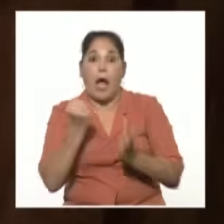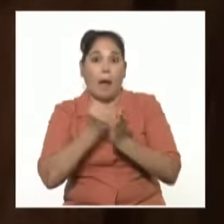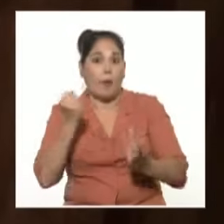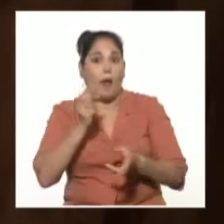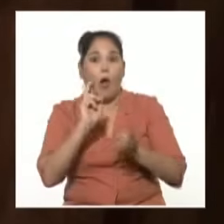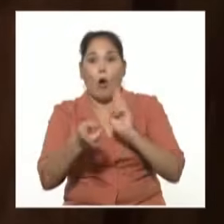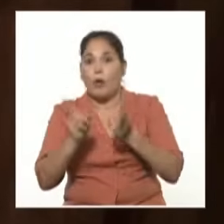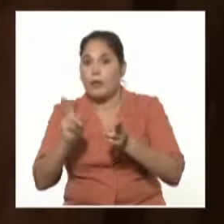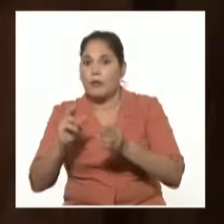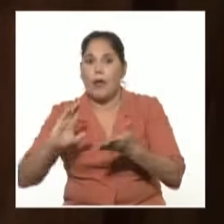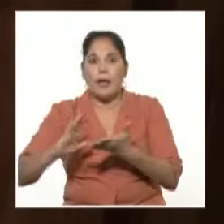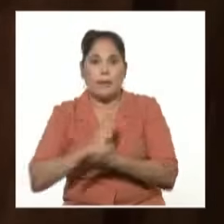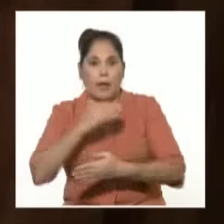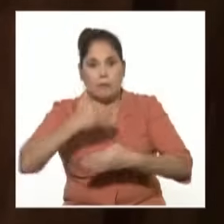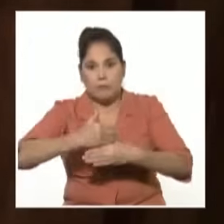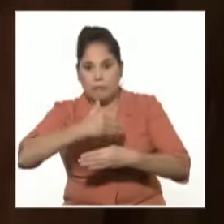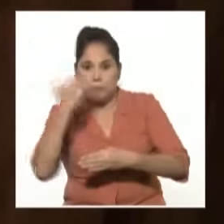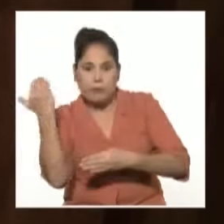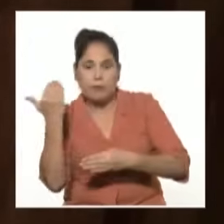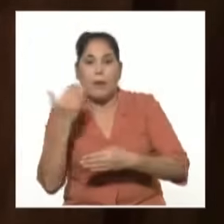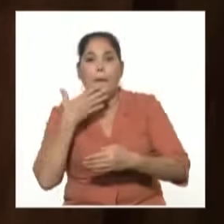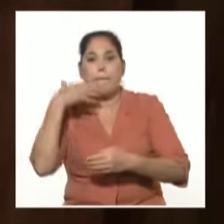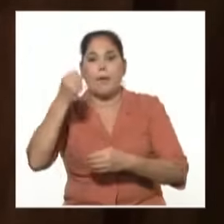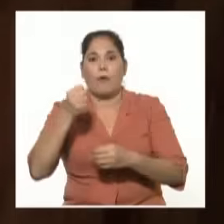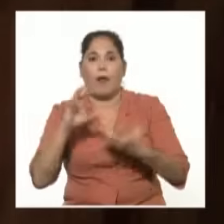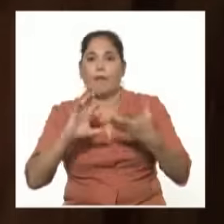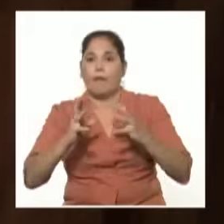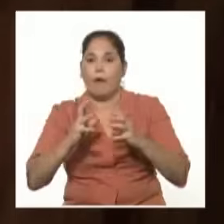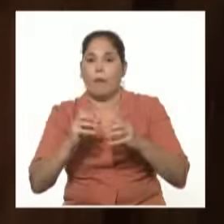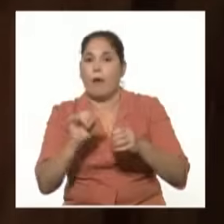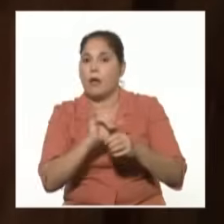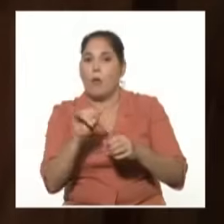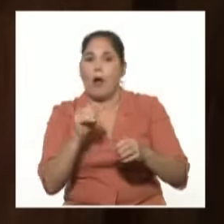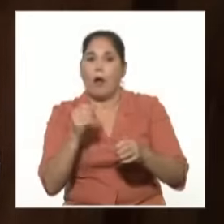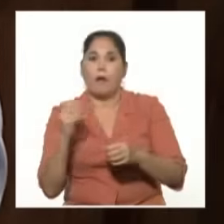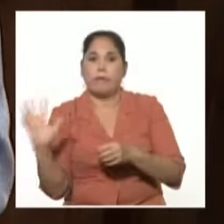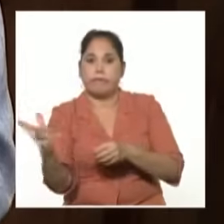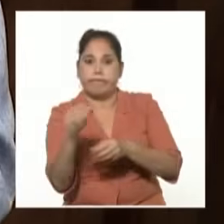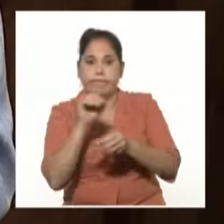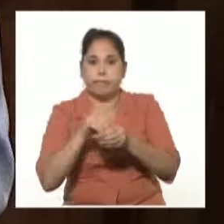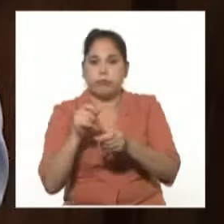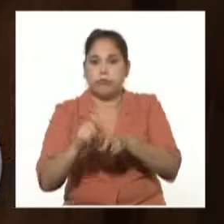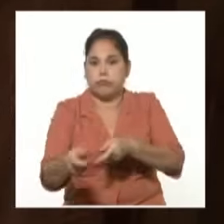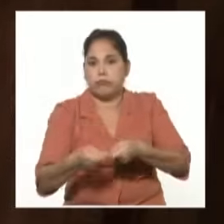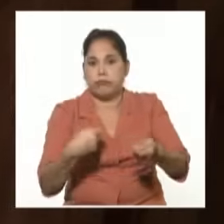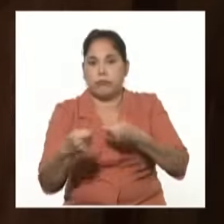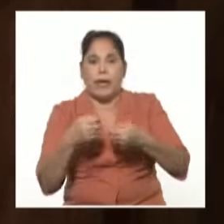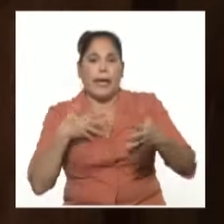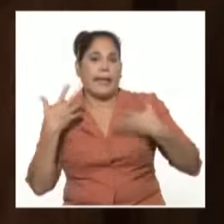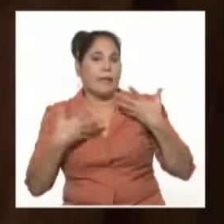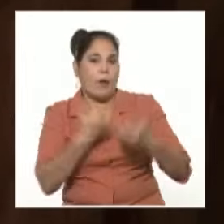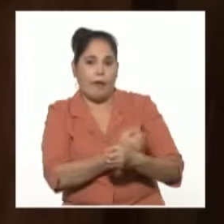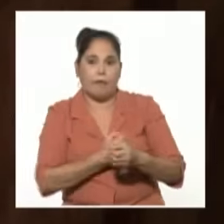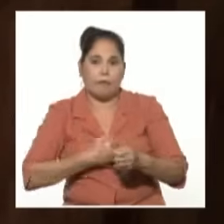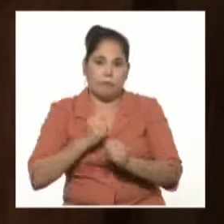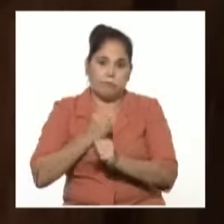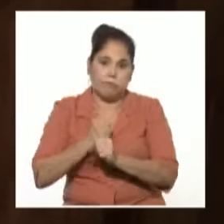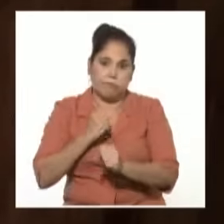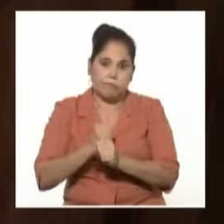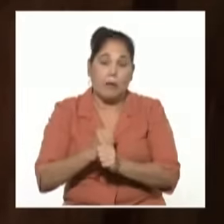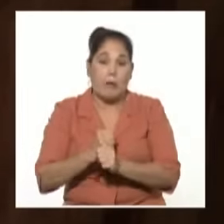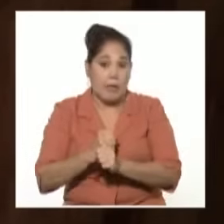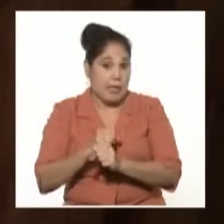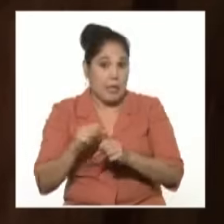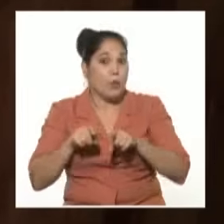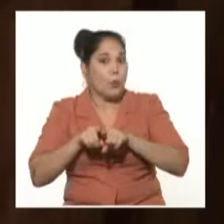orientaciones para eliminar obstáculos, mejorar los mecanismos de acopio y comercialización, estimular el esfuerzo productivo y